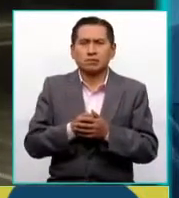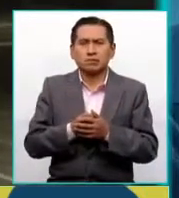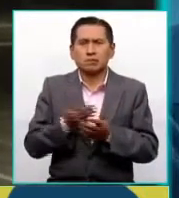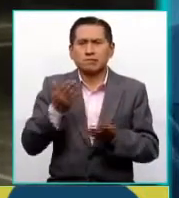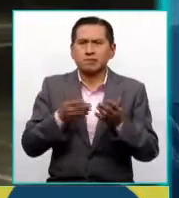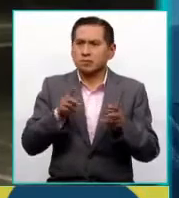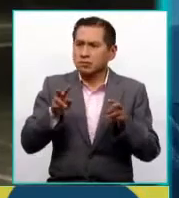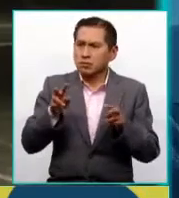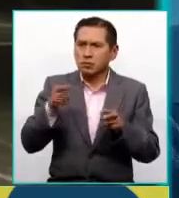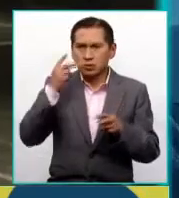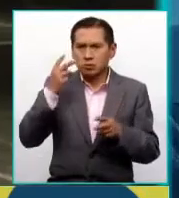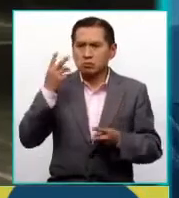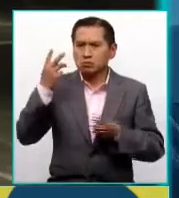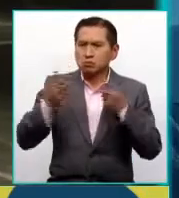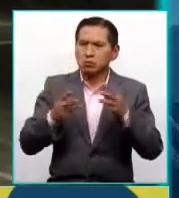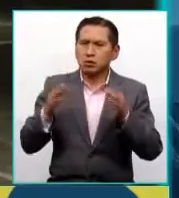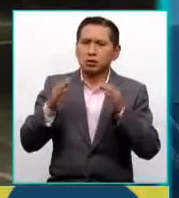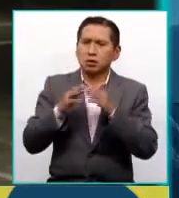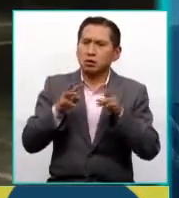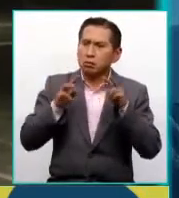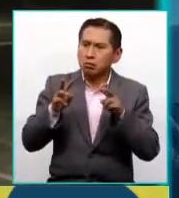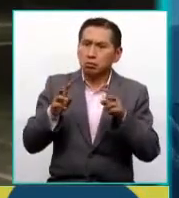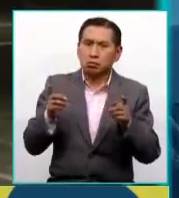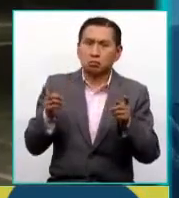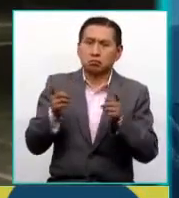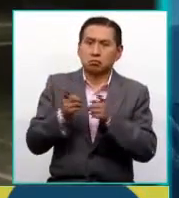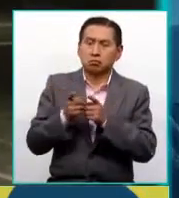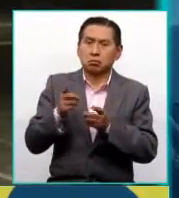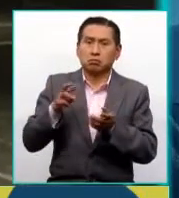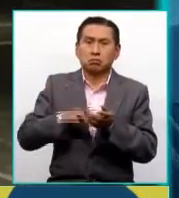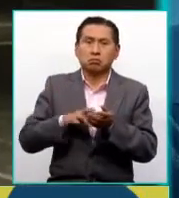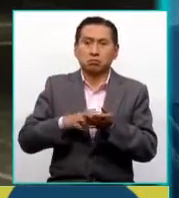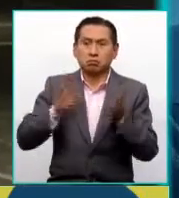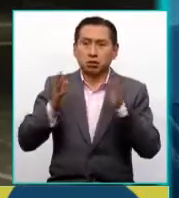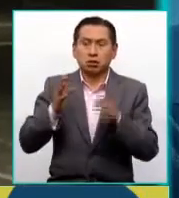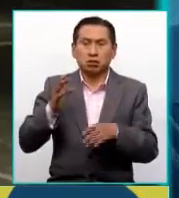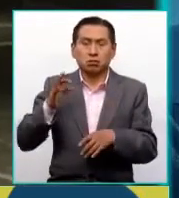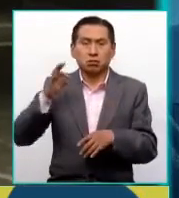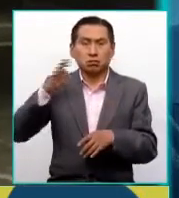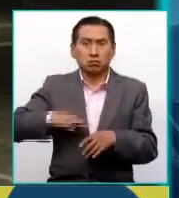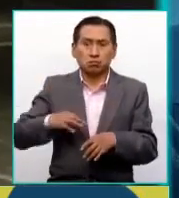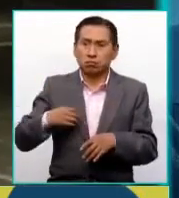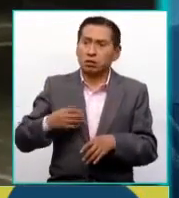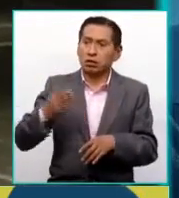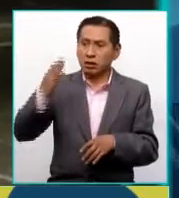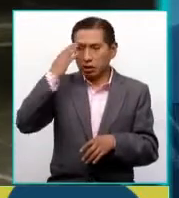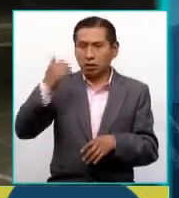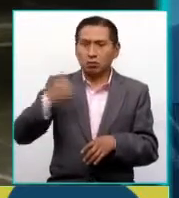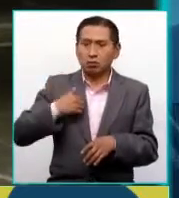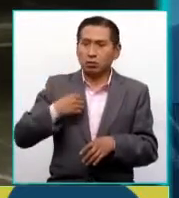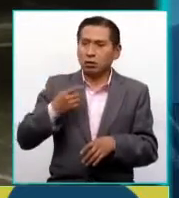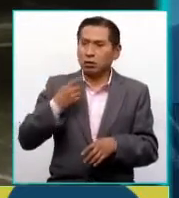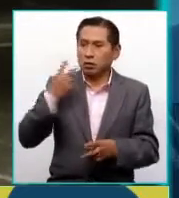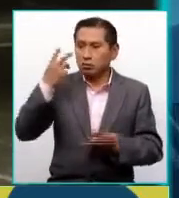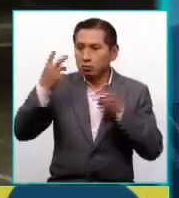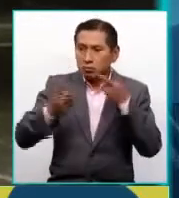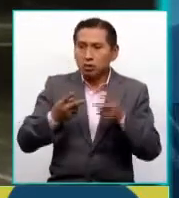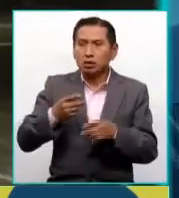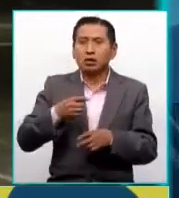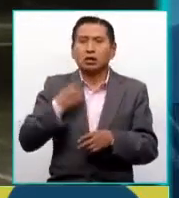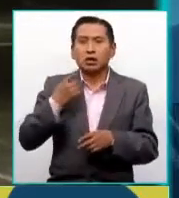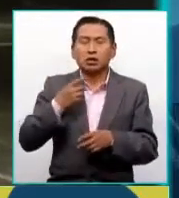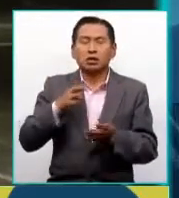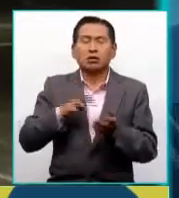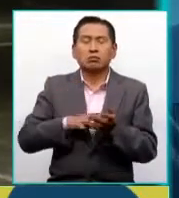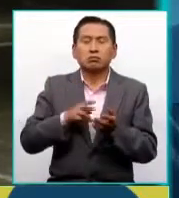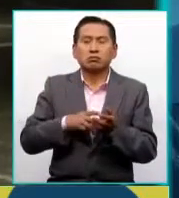desde el punto de la visita a un museo, pues está la ventaja de poder administrar quien visita, administrar